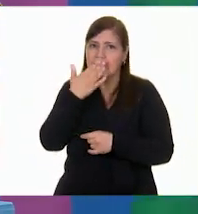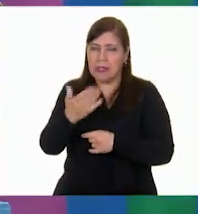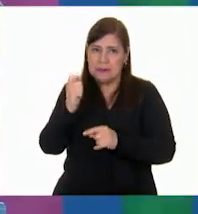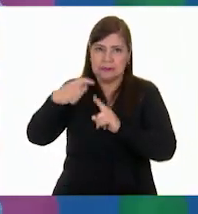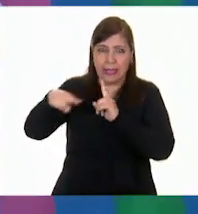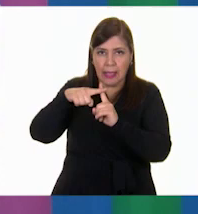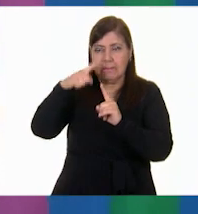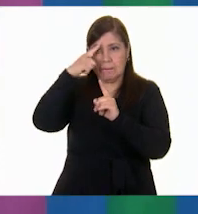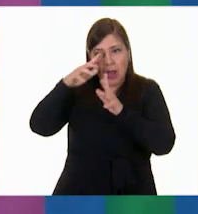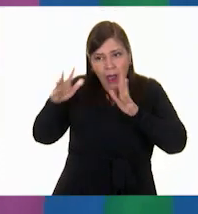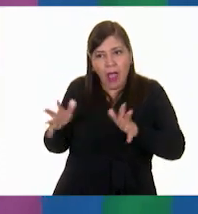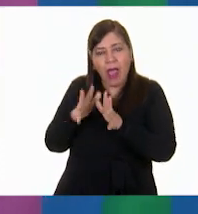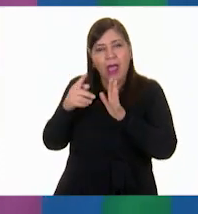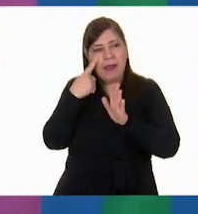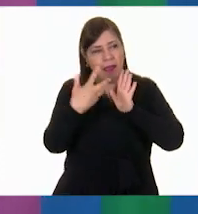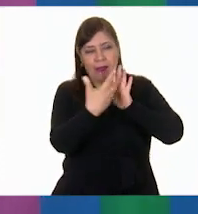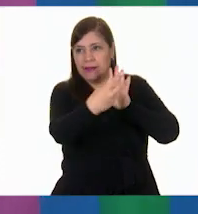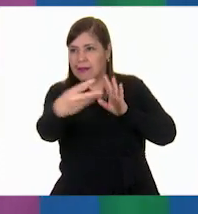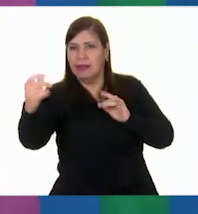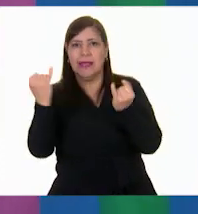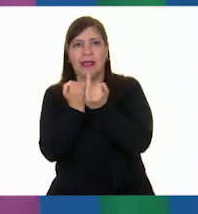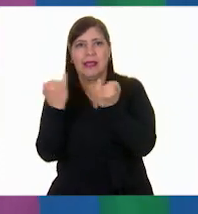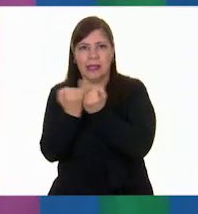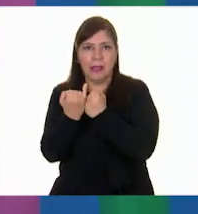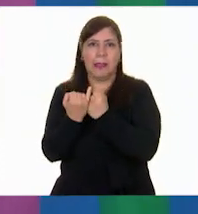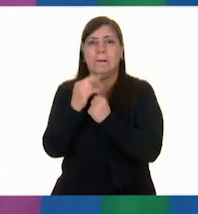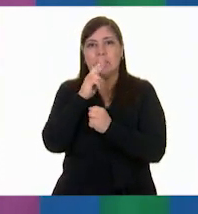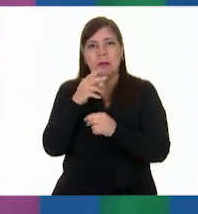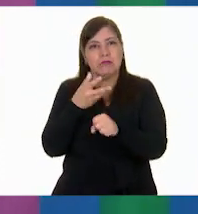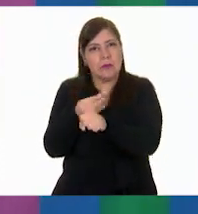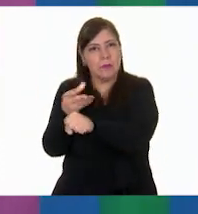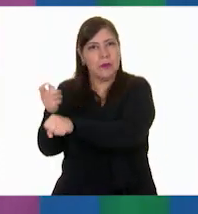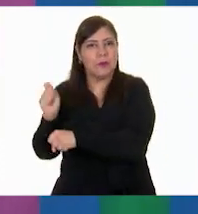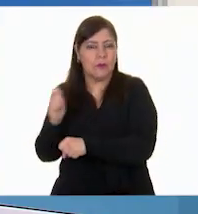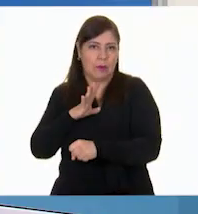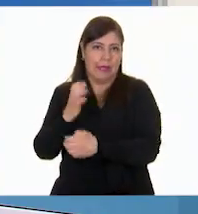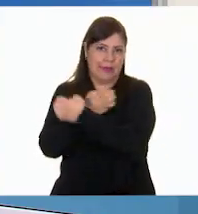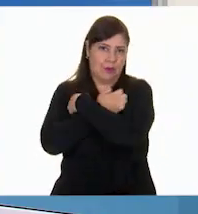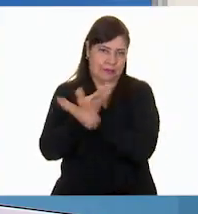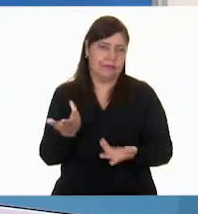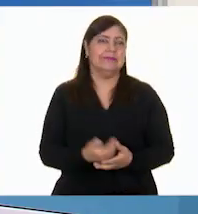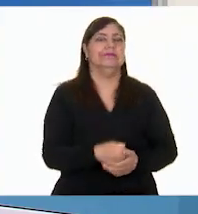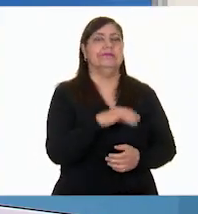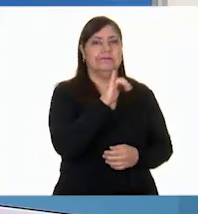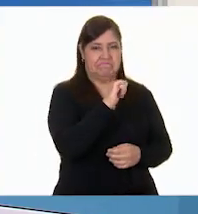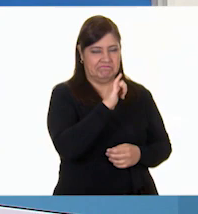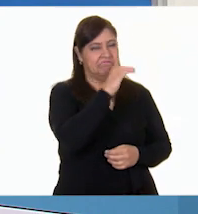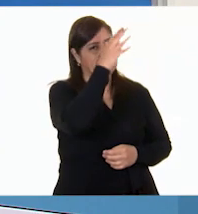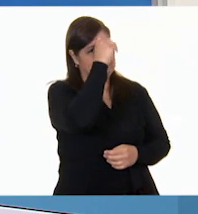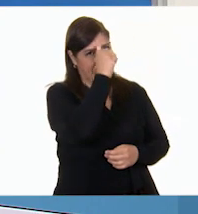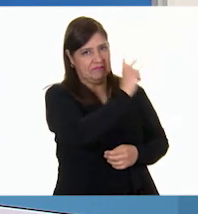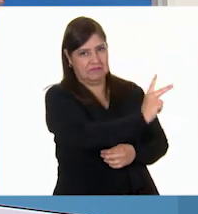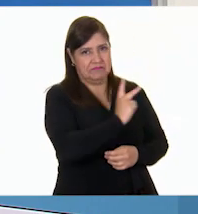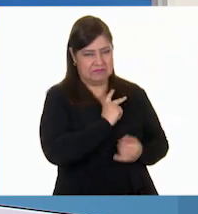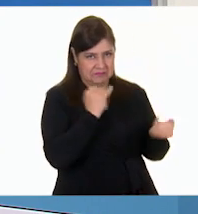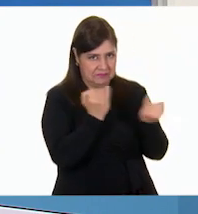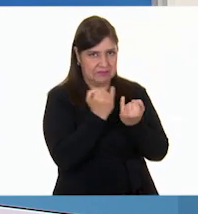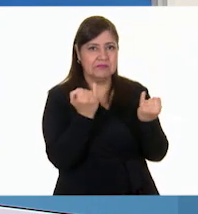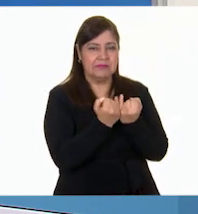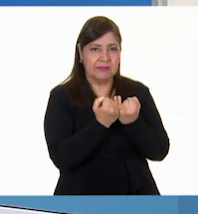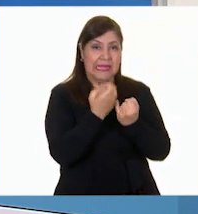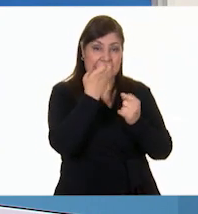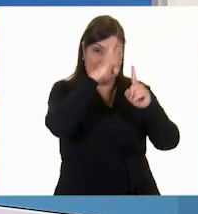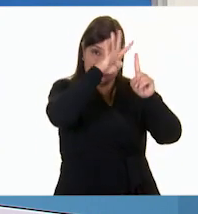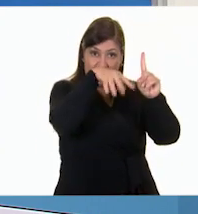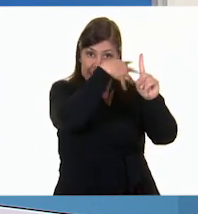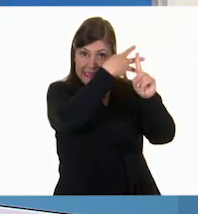a otros a que también tomen la iniciativa de mejorar la educación. Así es, María, coincido contigo y definitivamente esta